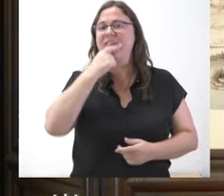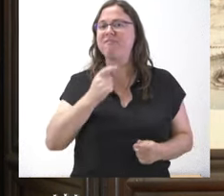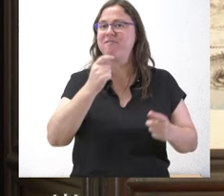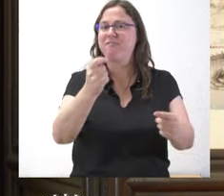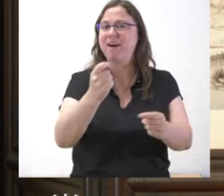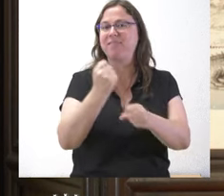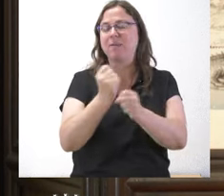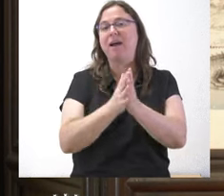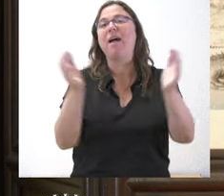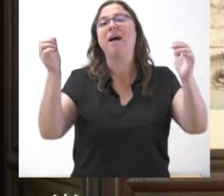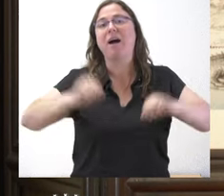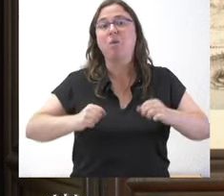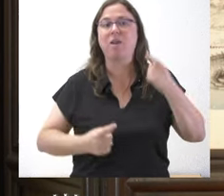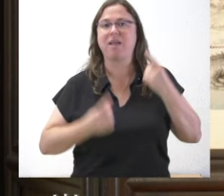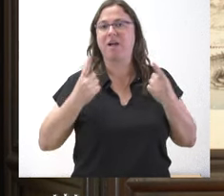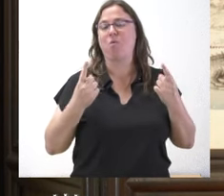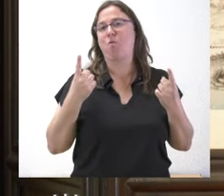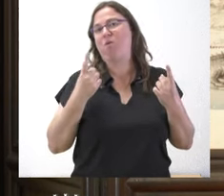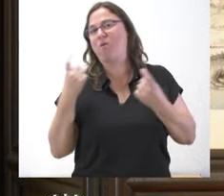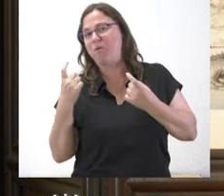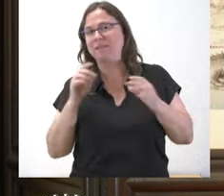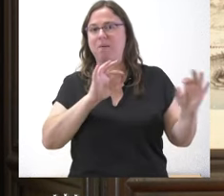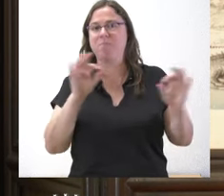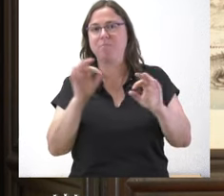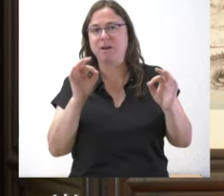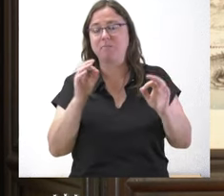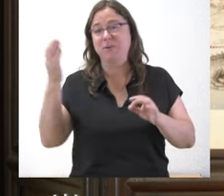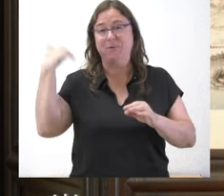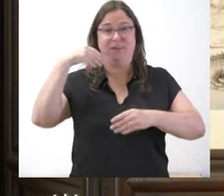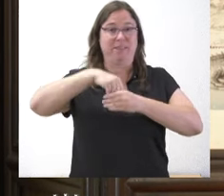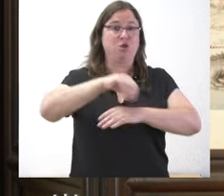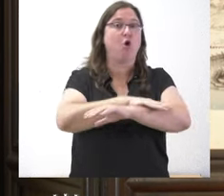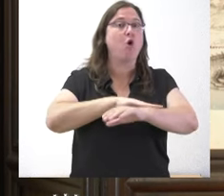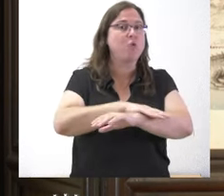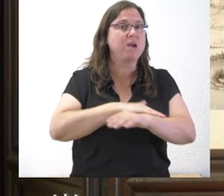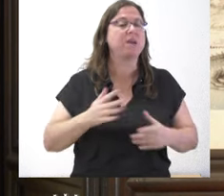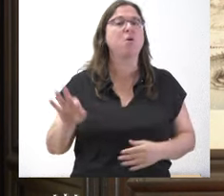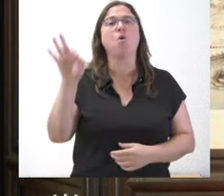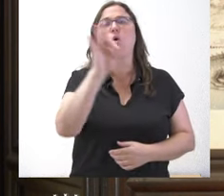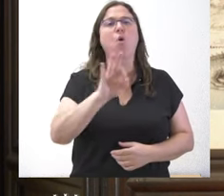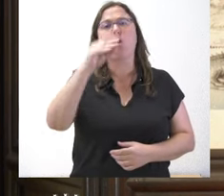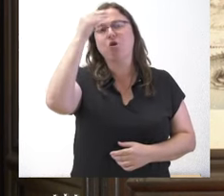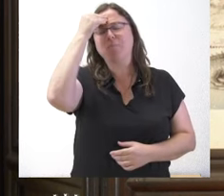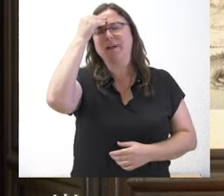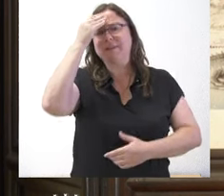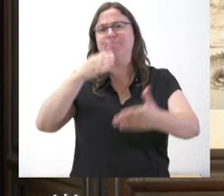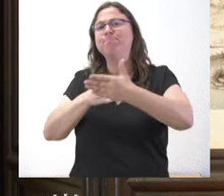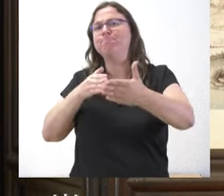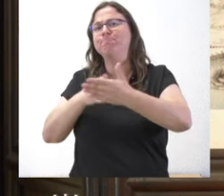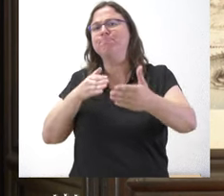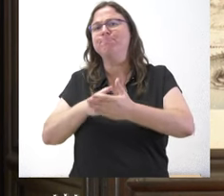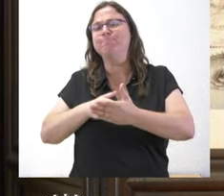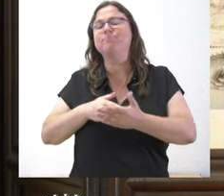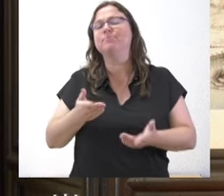de aprobar acuerdos que estaban todavía en Cantera cuando formaba parte de su gobierno o cree que va a ser un obstáculo no sé que ha